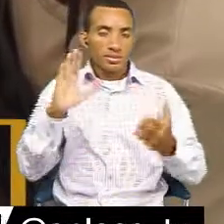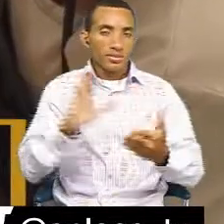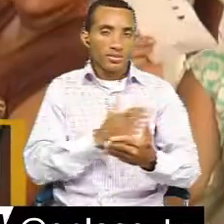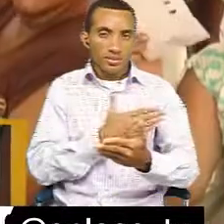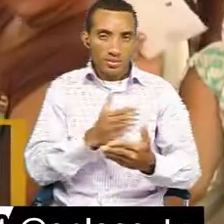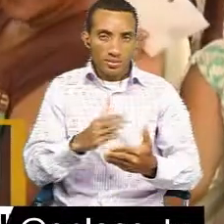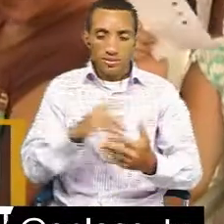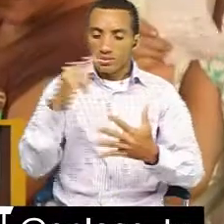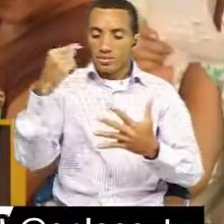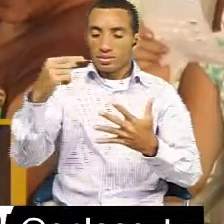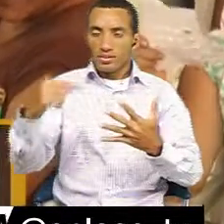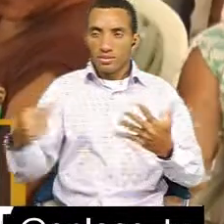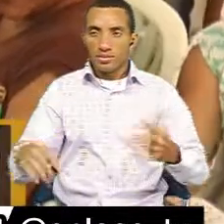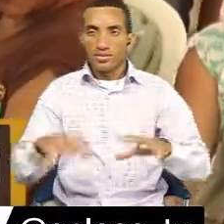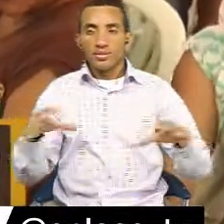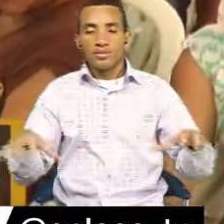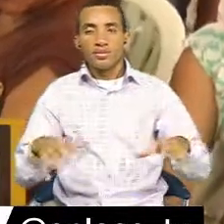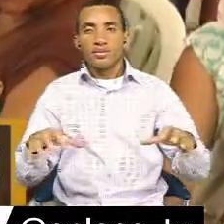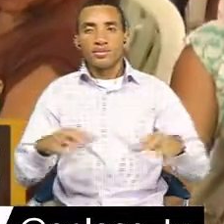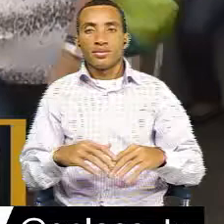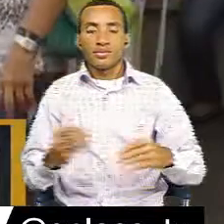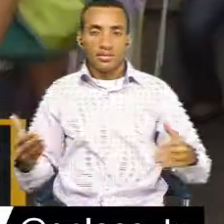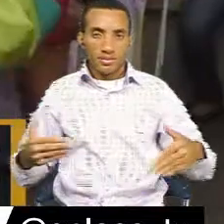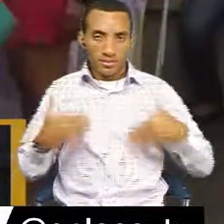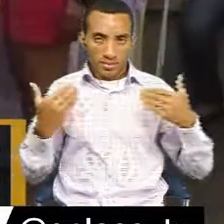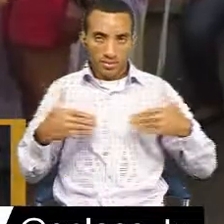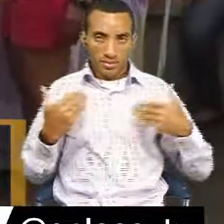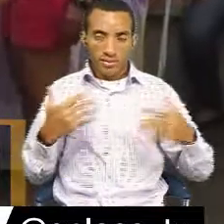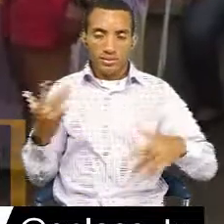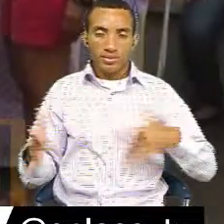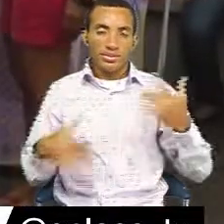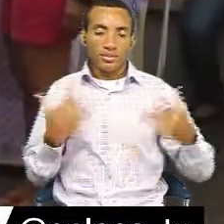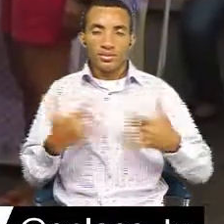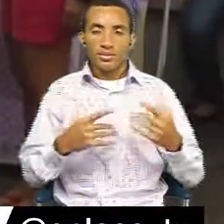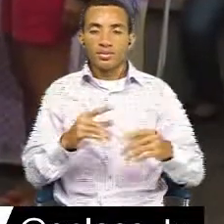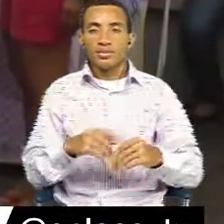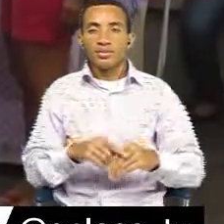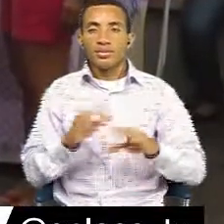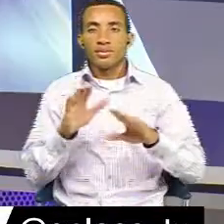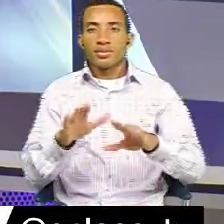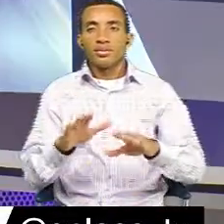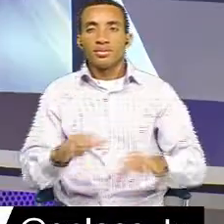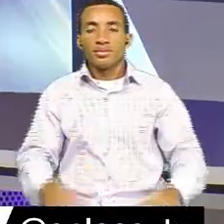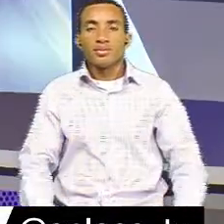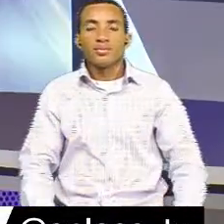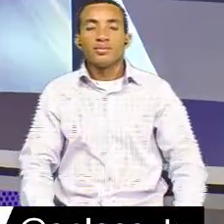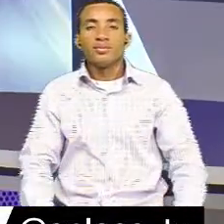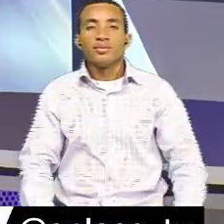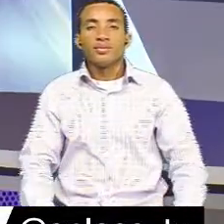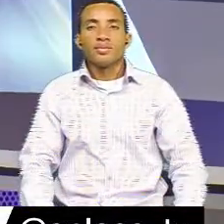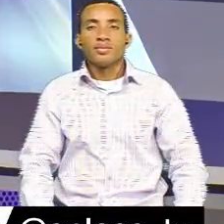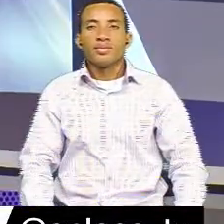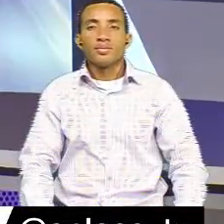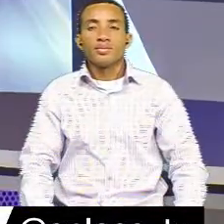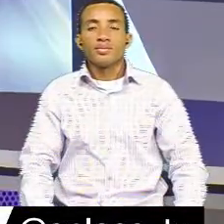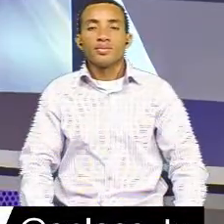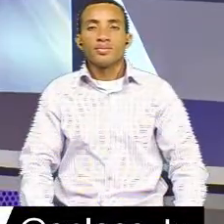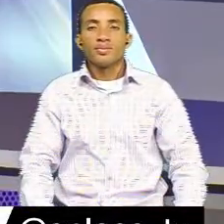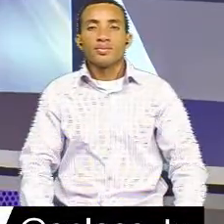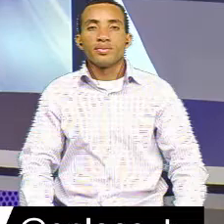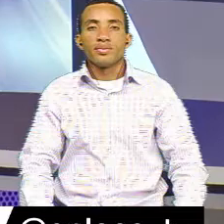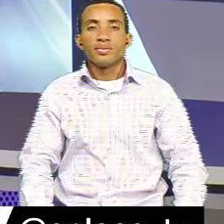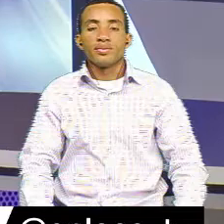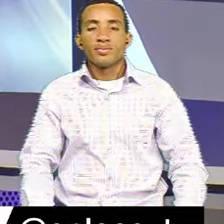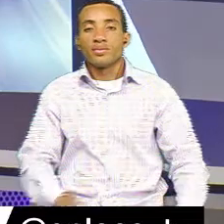otras actividades amenizarán la jornada que realizan por una buena causa católica. Los integrantes de